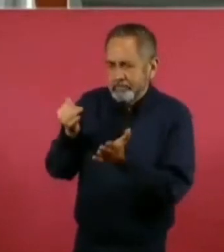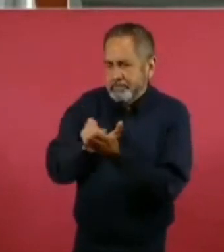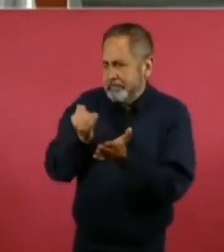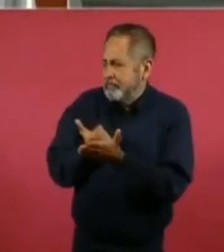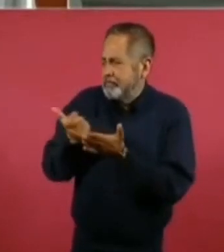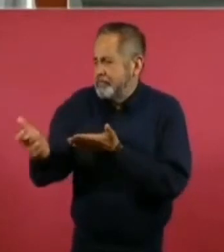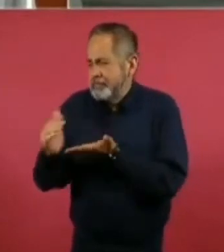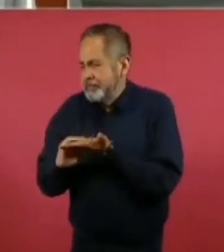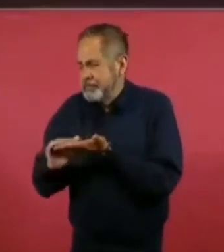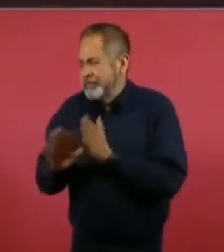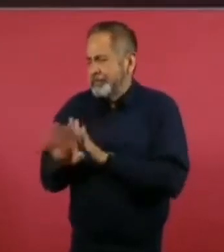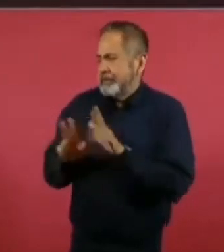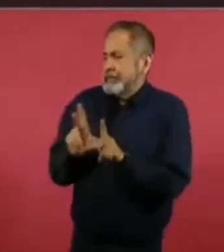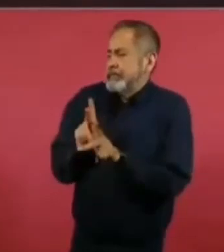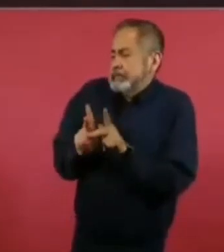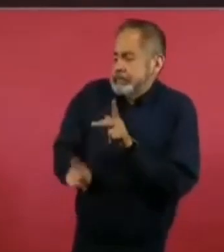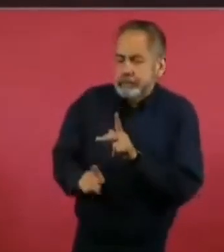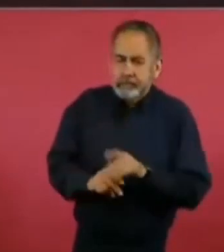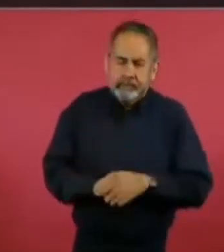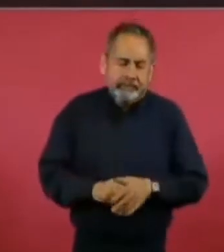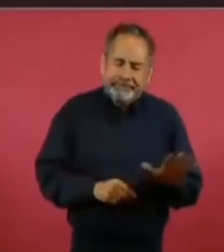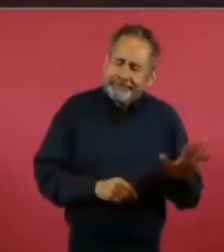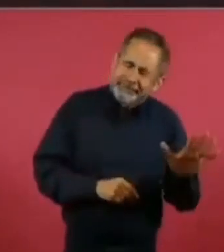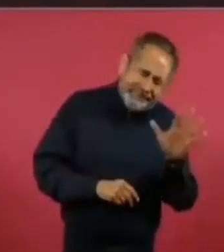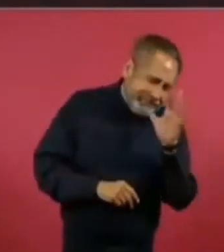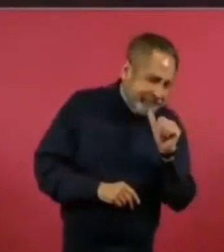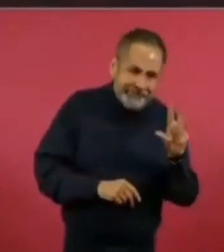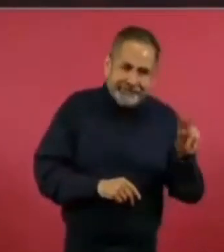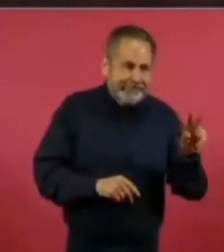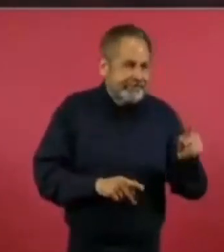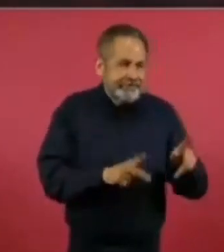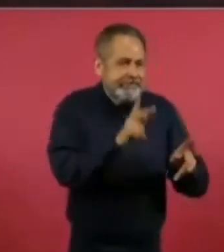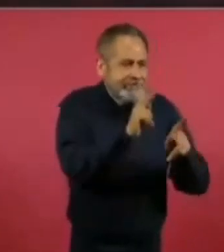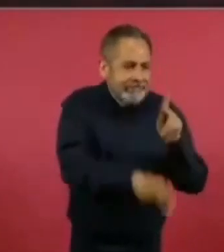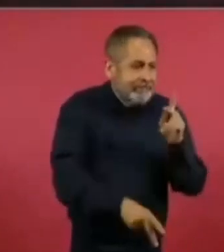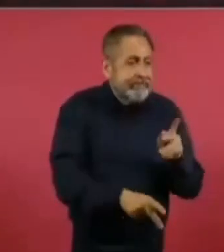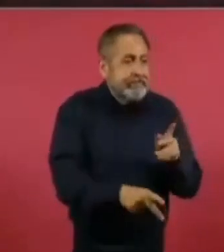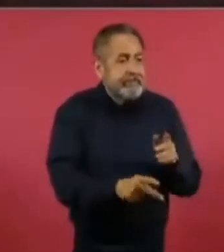impuestos. De los impuestos. Y le digo, no,